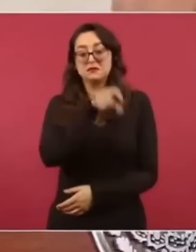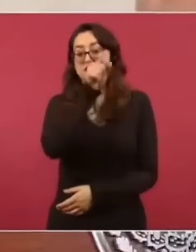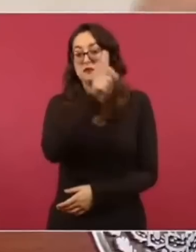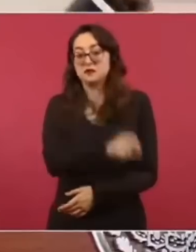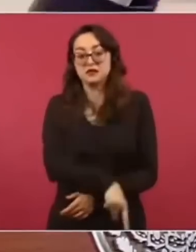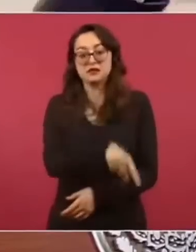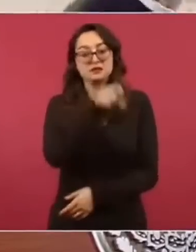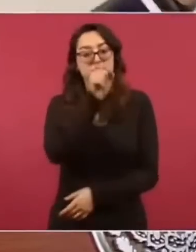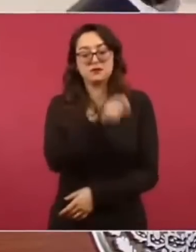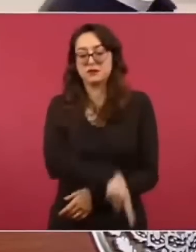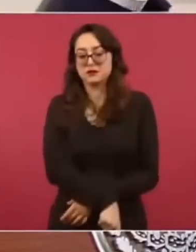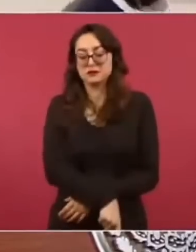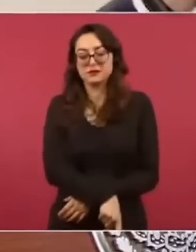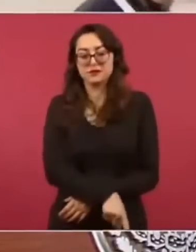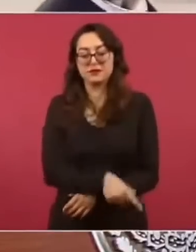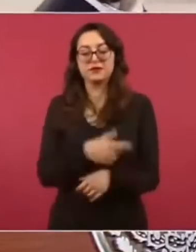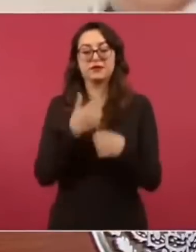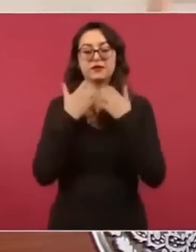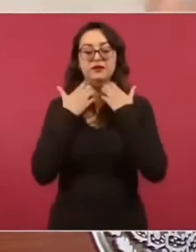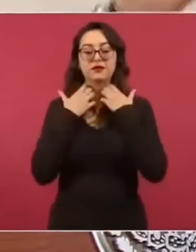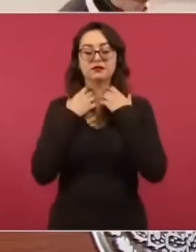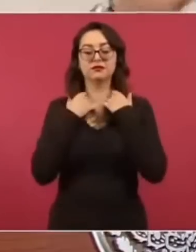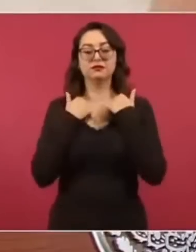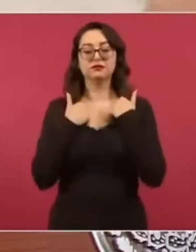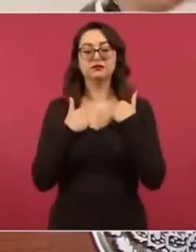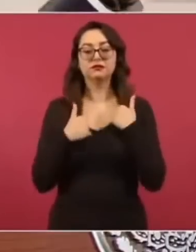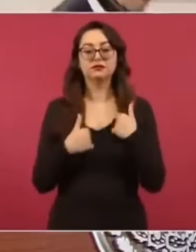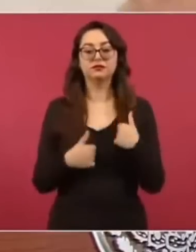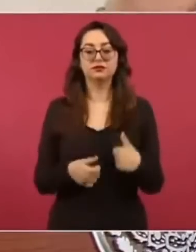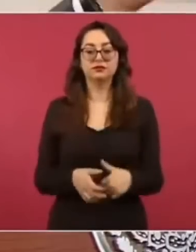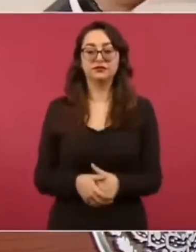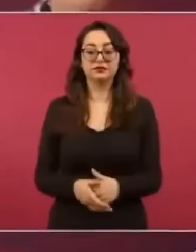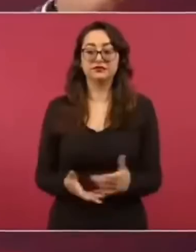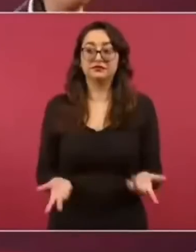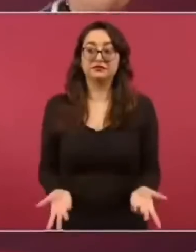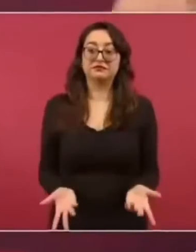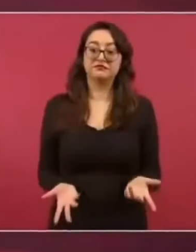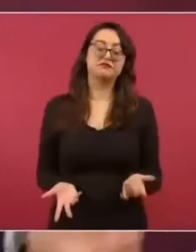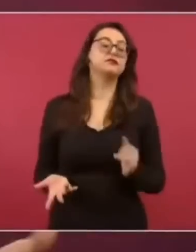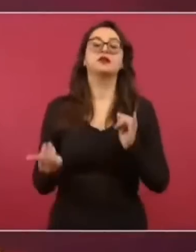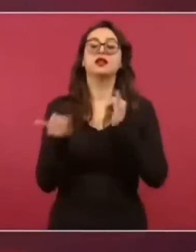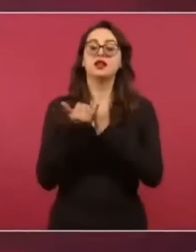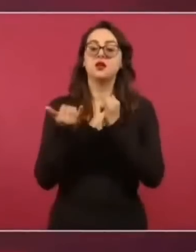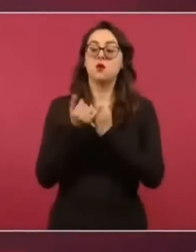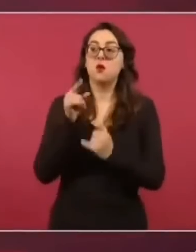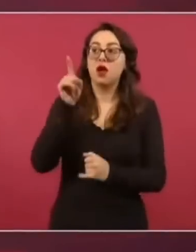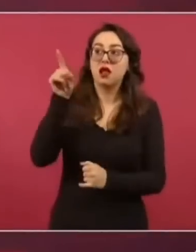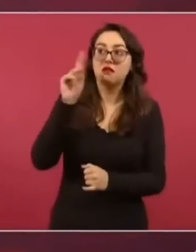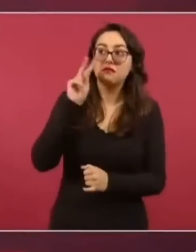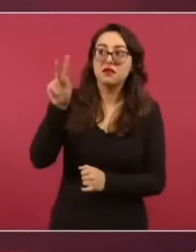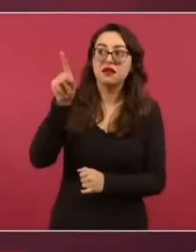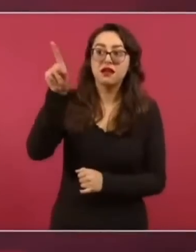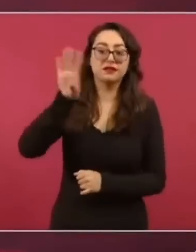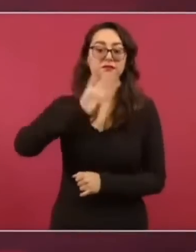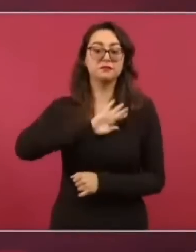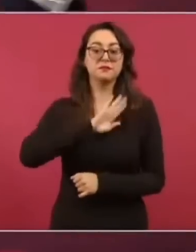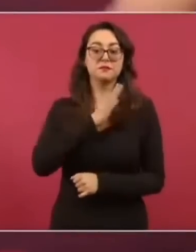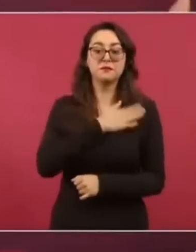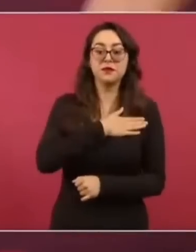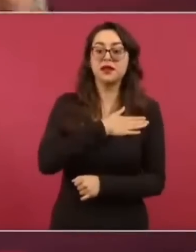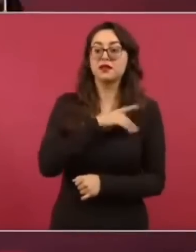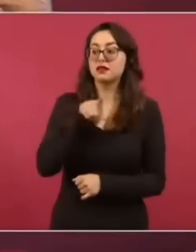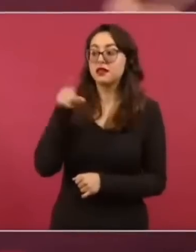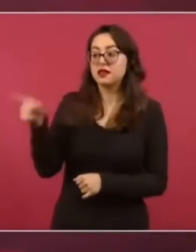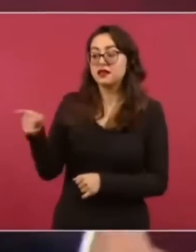Es un poco lo que sucede, con todo respeto, en España o en Chile. En